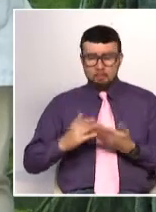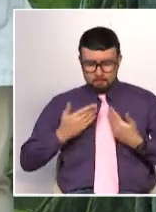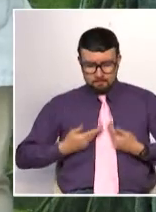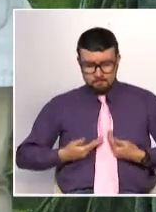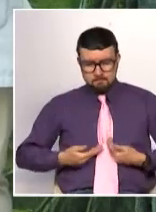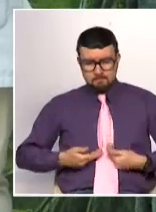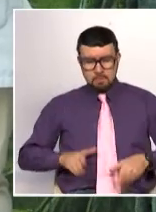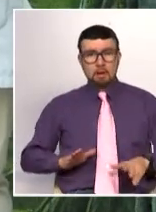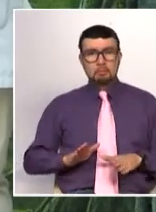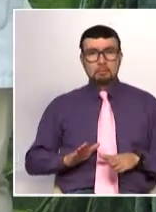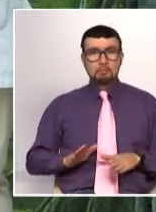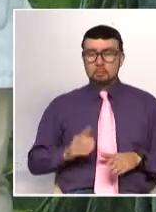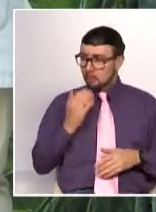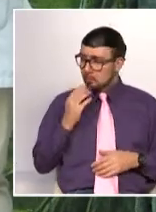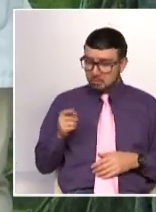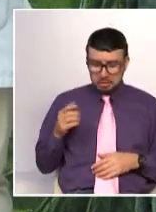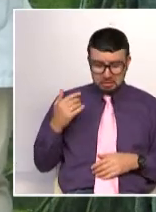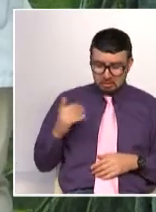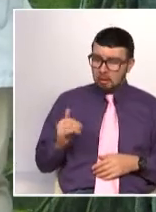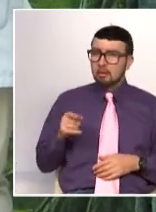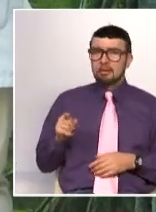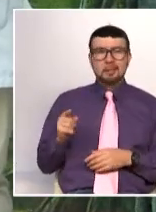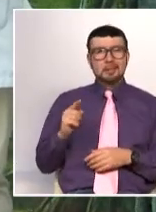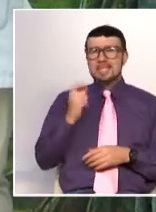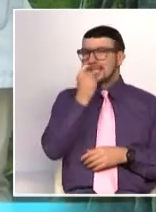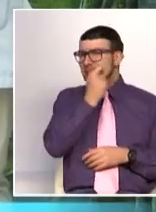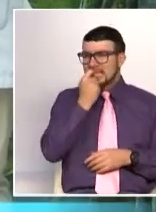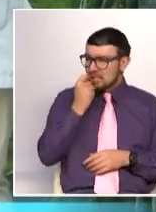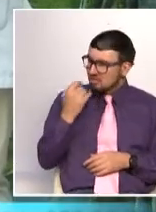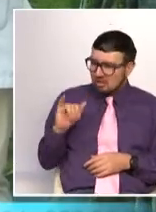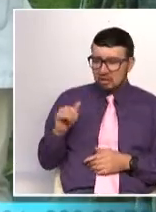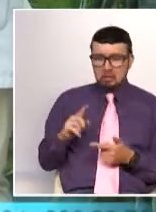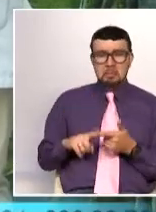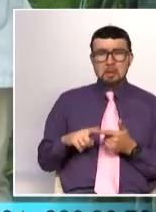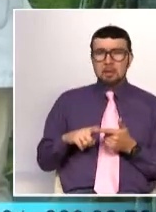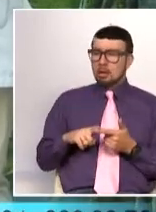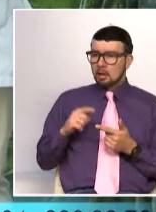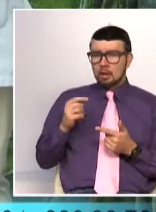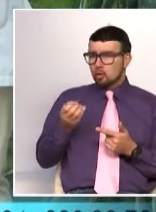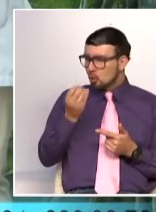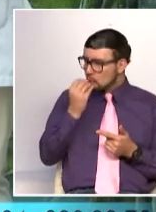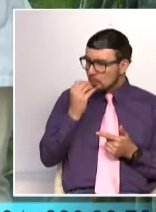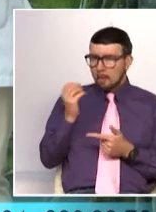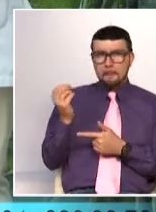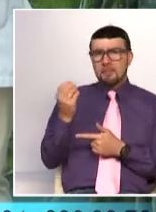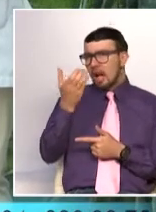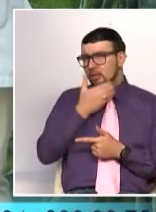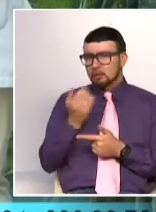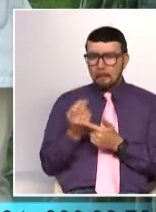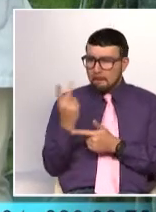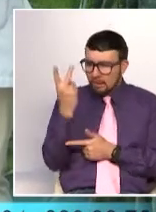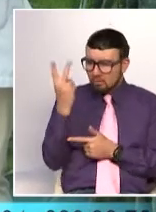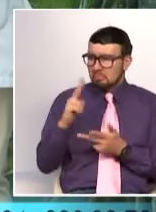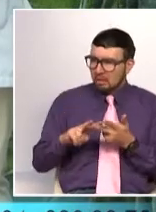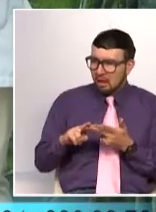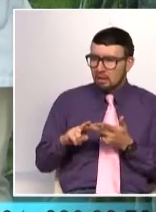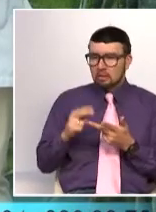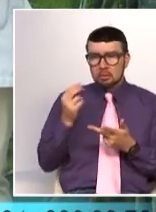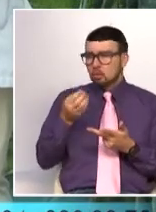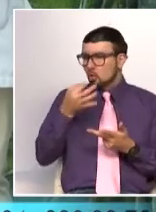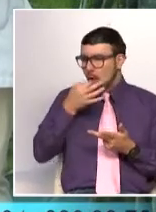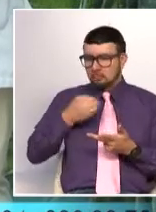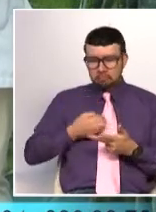entonces ya hicimos todo lo que contó logía la parte de ayunos de desintoxicación es enemas